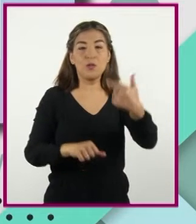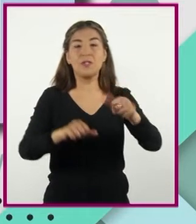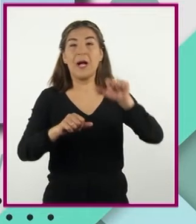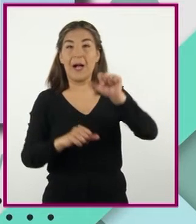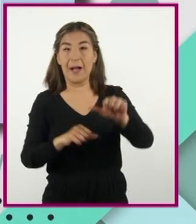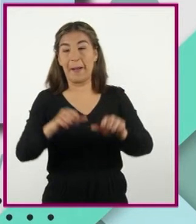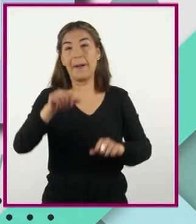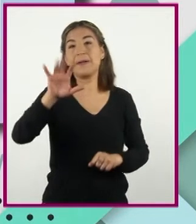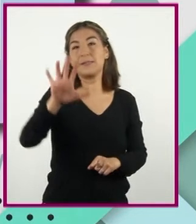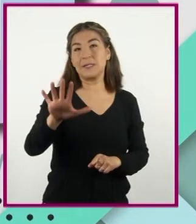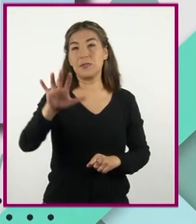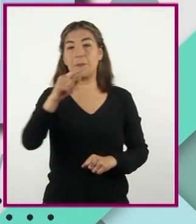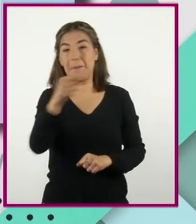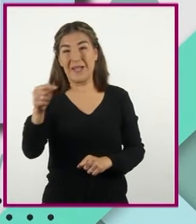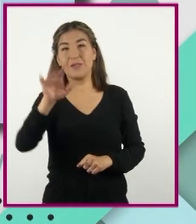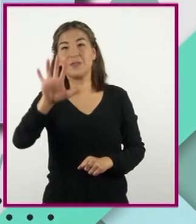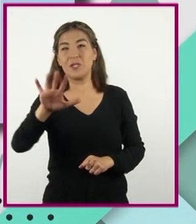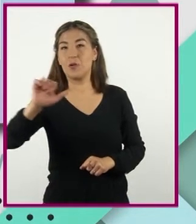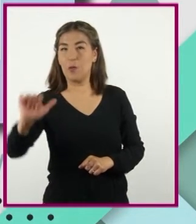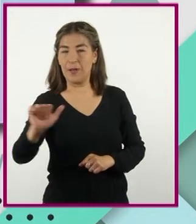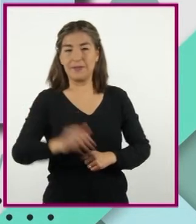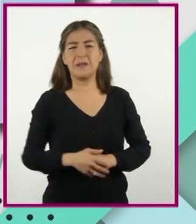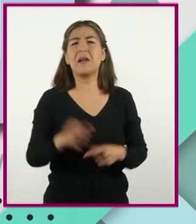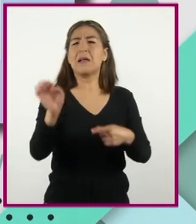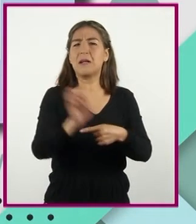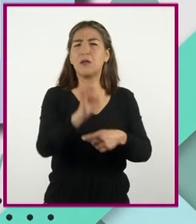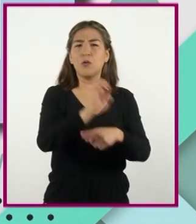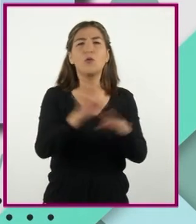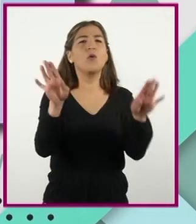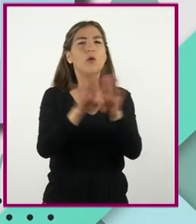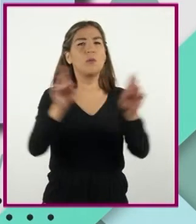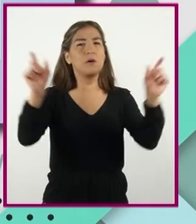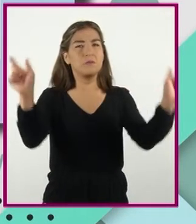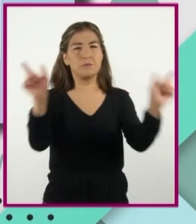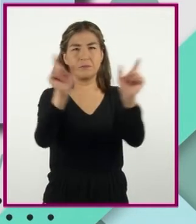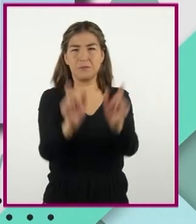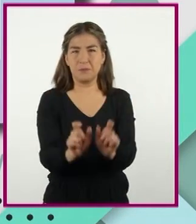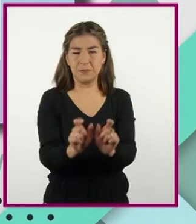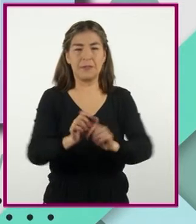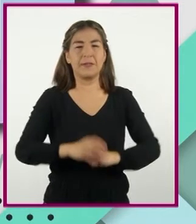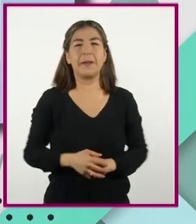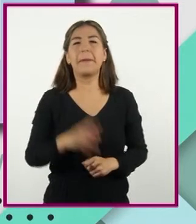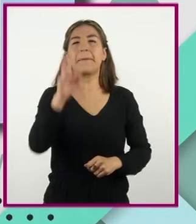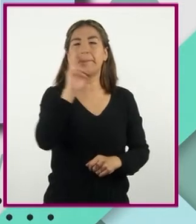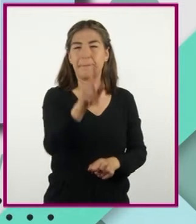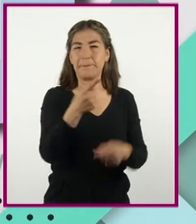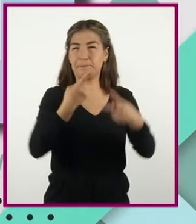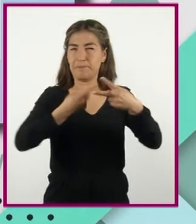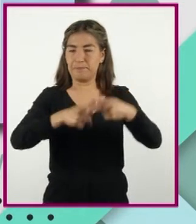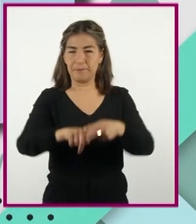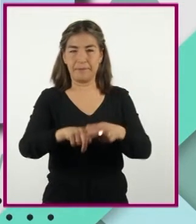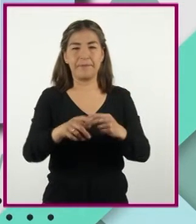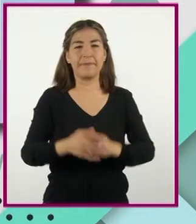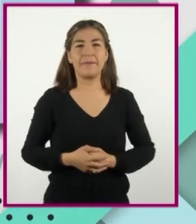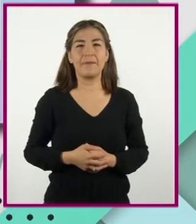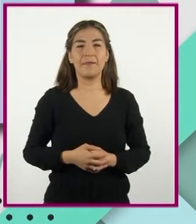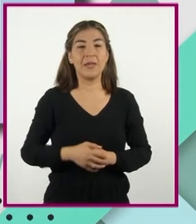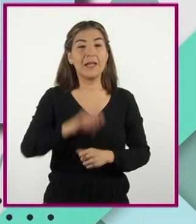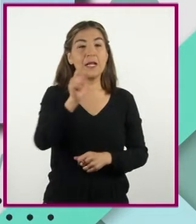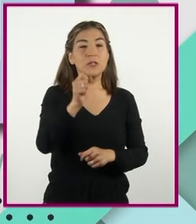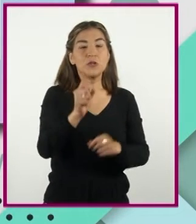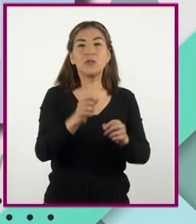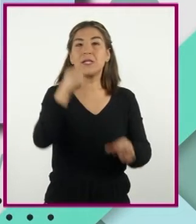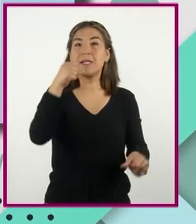menos 5a. Entonces los podemos simplificar. Comencemos con los términos que tienen